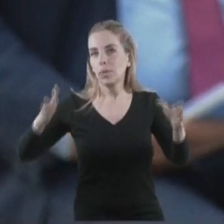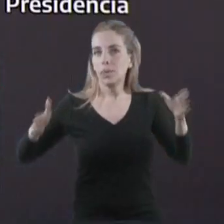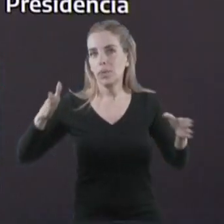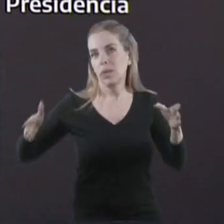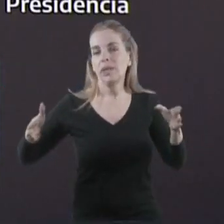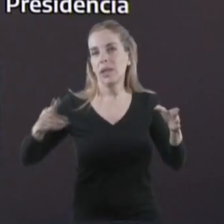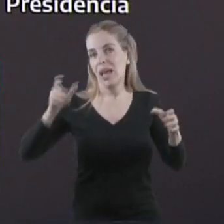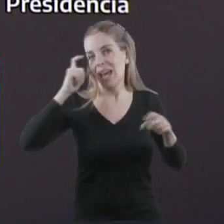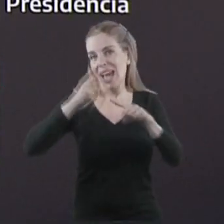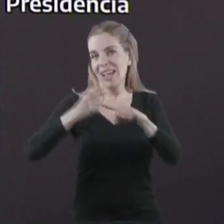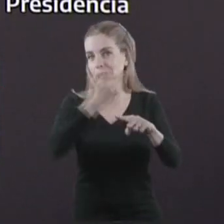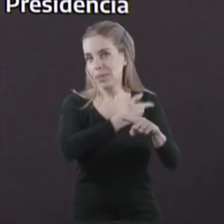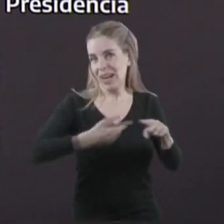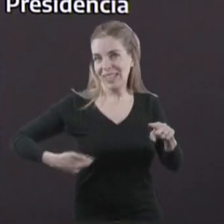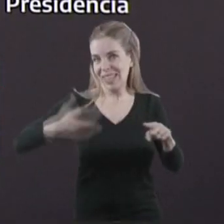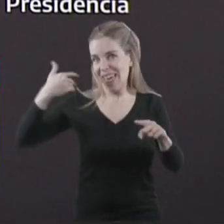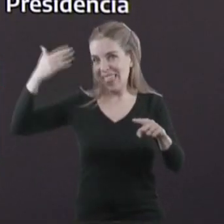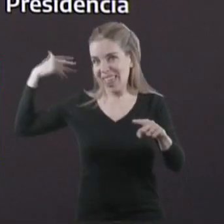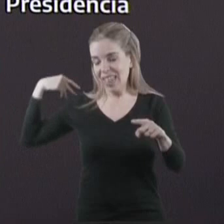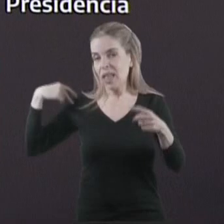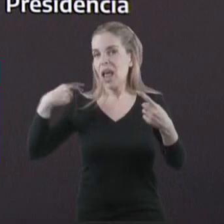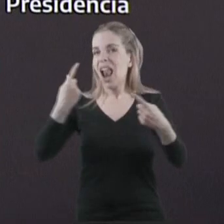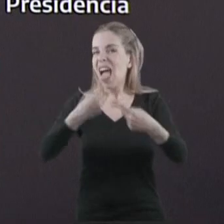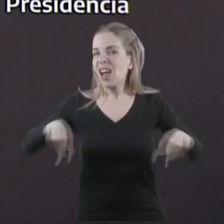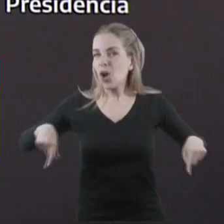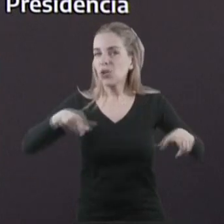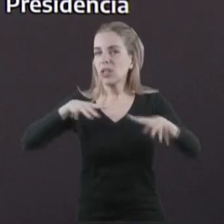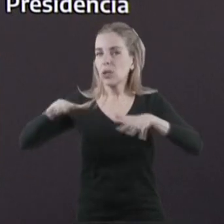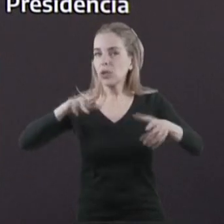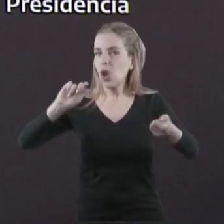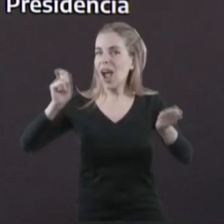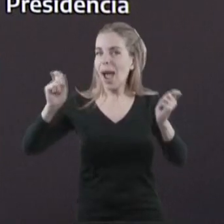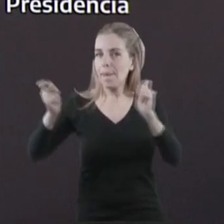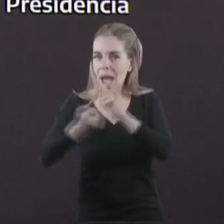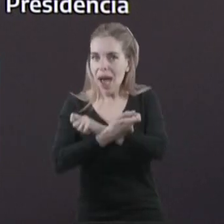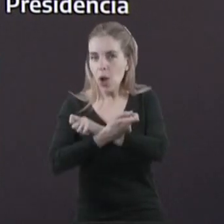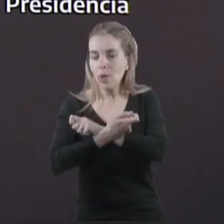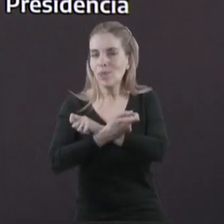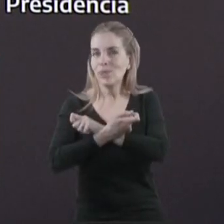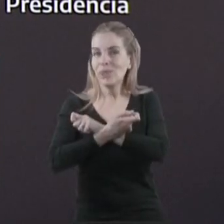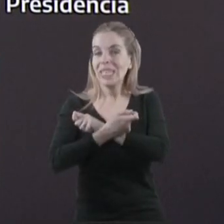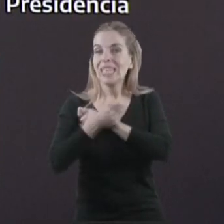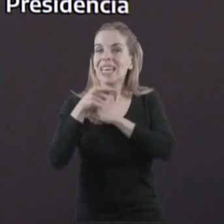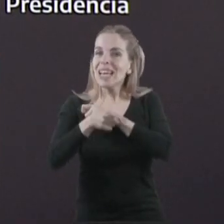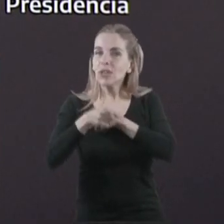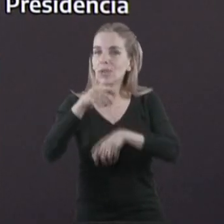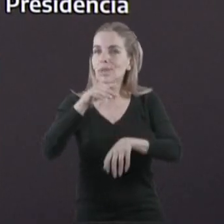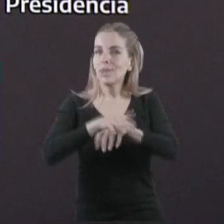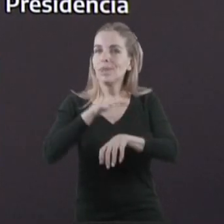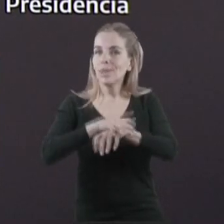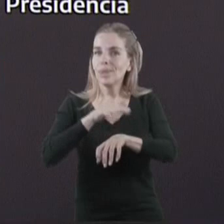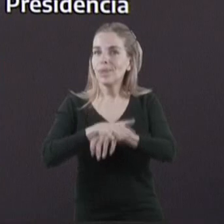administración que nos precedió, todo se revirtió y eso fue uno de los factores que contribuyó